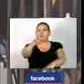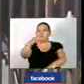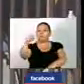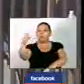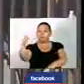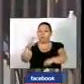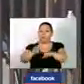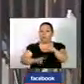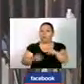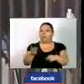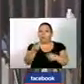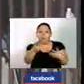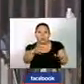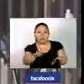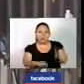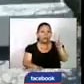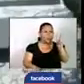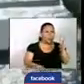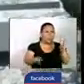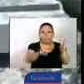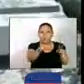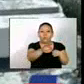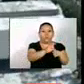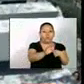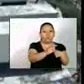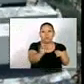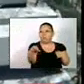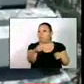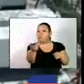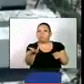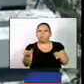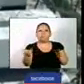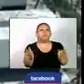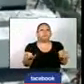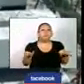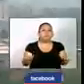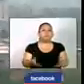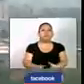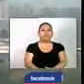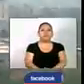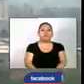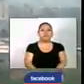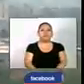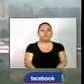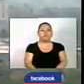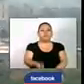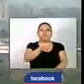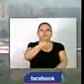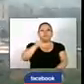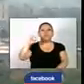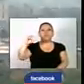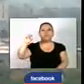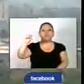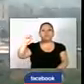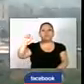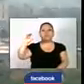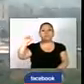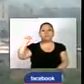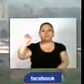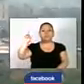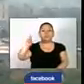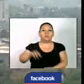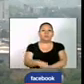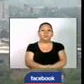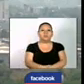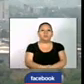únicamente llegaron dos que siguen sin funcionar y el resto aún no ha arribado Oscar Ortiz Voz de América de